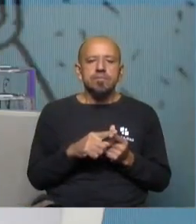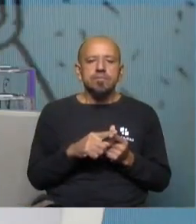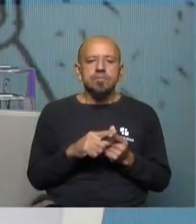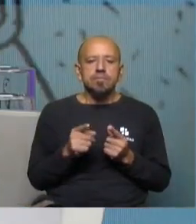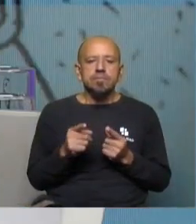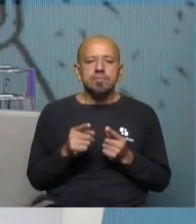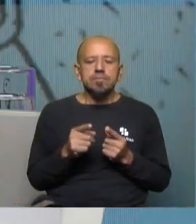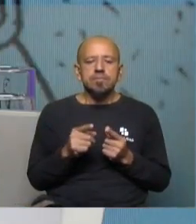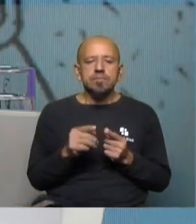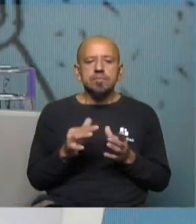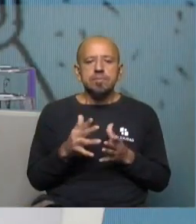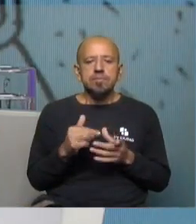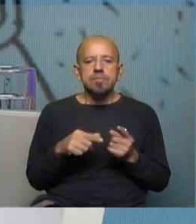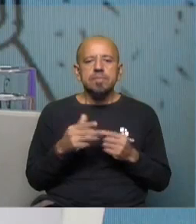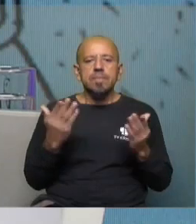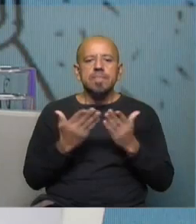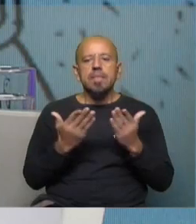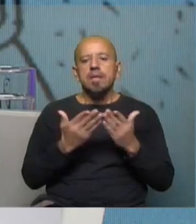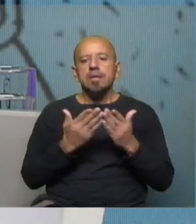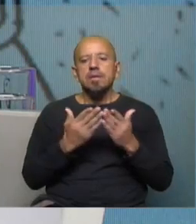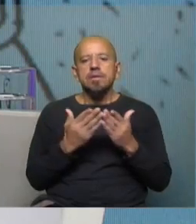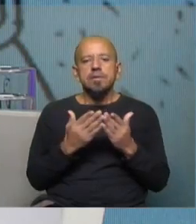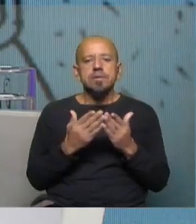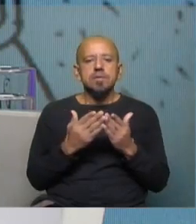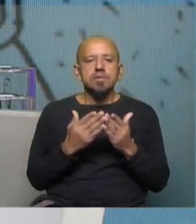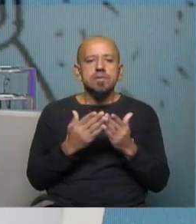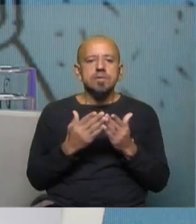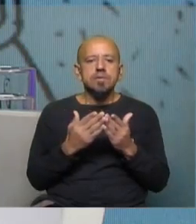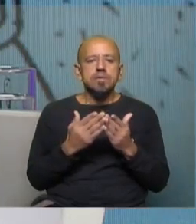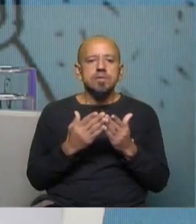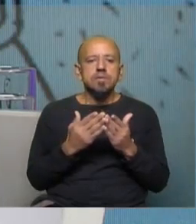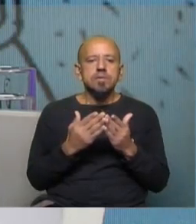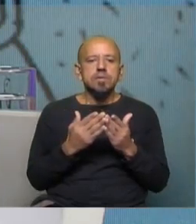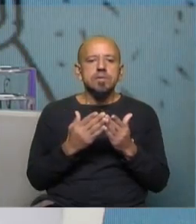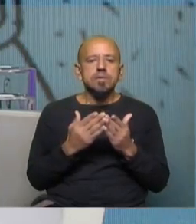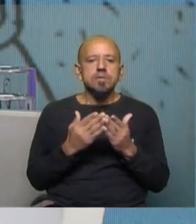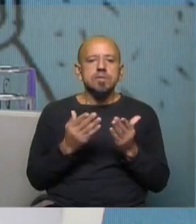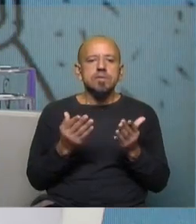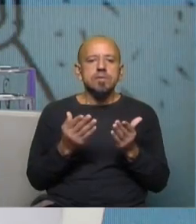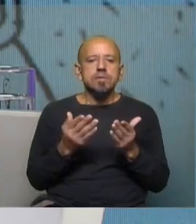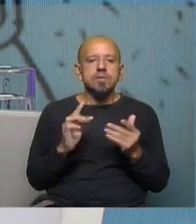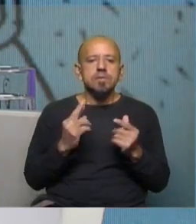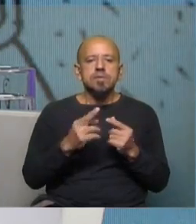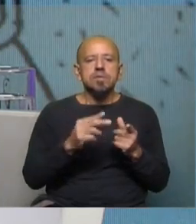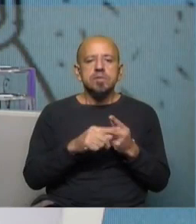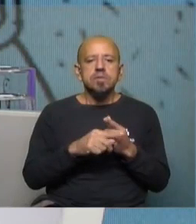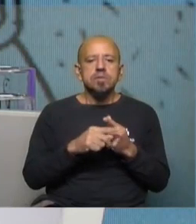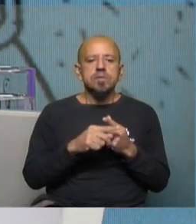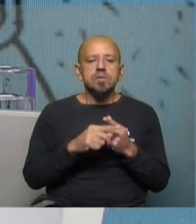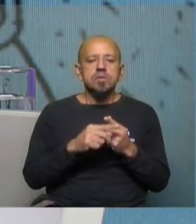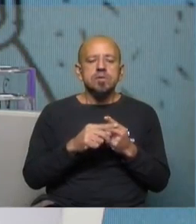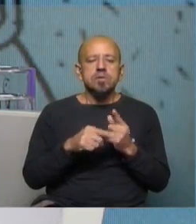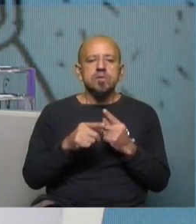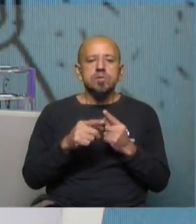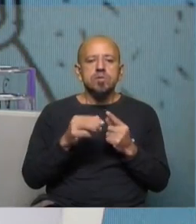se especializó en estudiar en estudiar las las rutas negreras de África